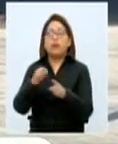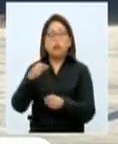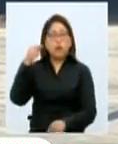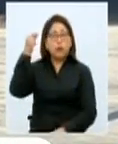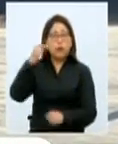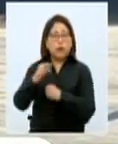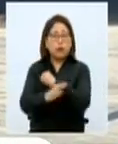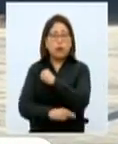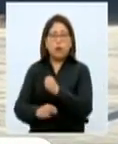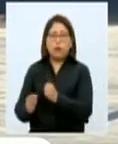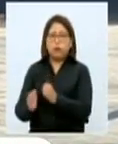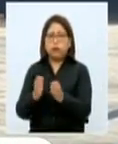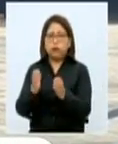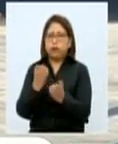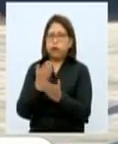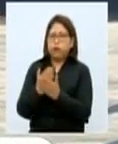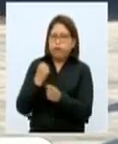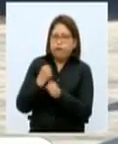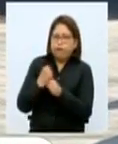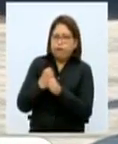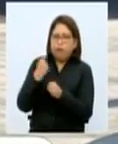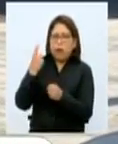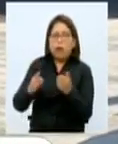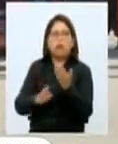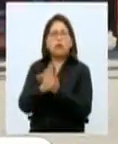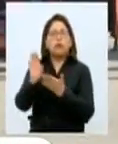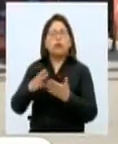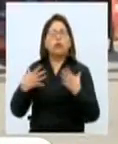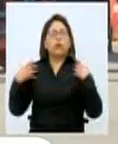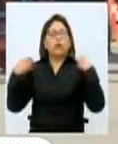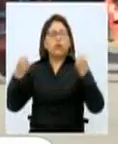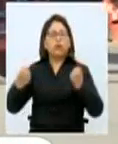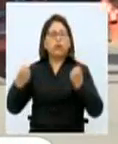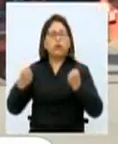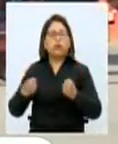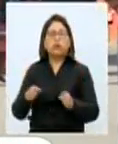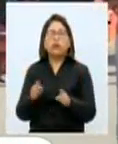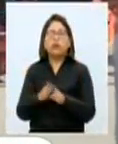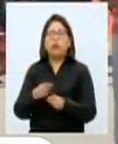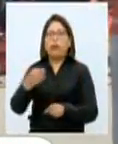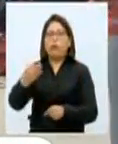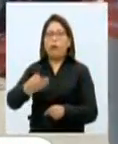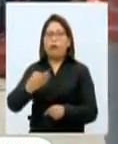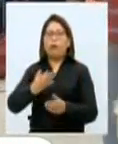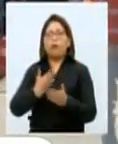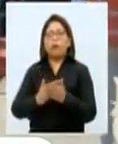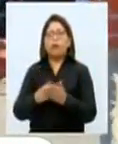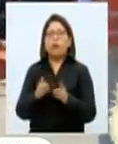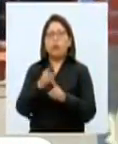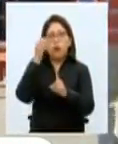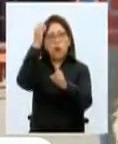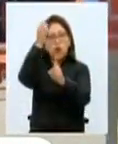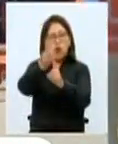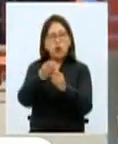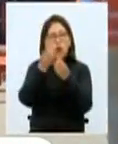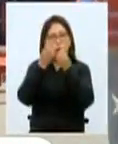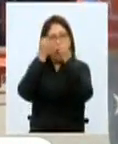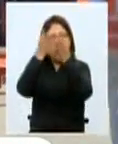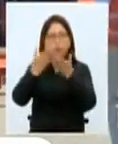gobierno nacional y que se está cumpliendo no solamente a cabalidad, sino también están cumpliendo los